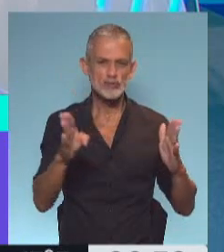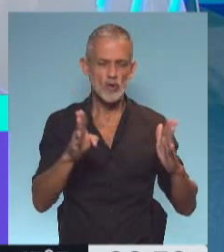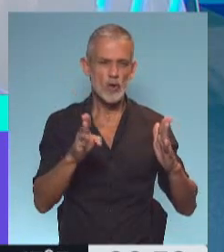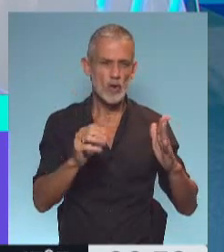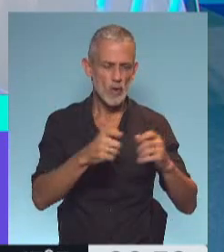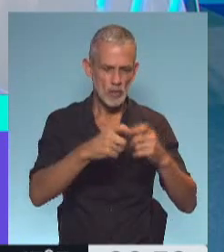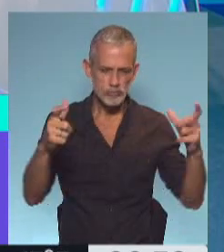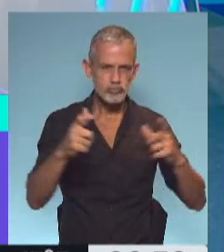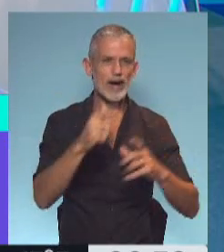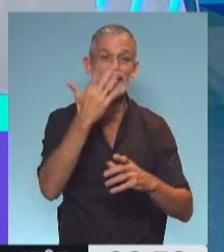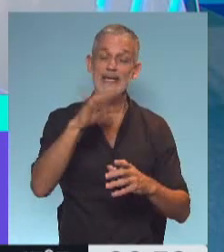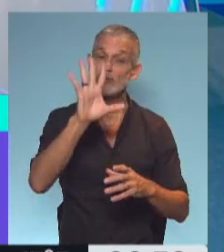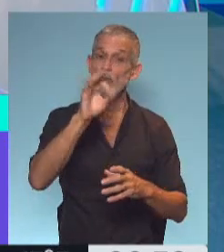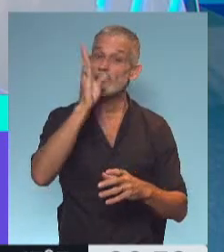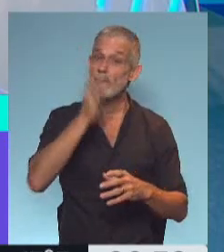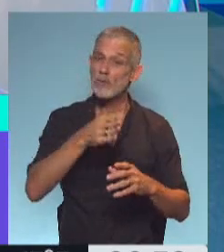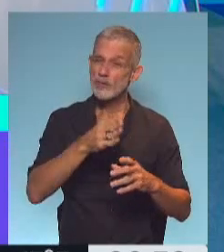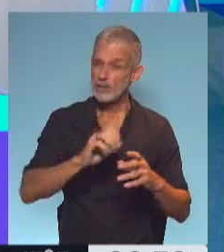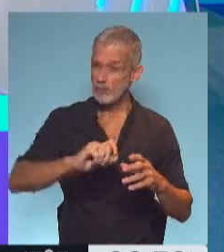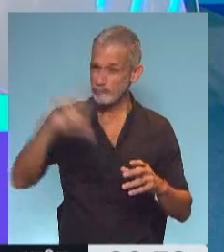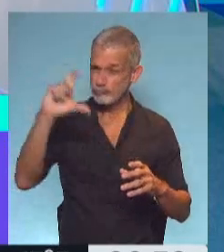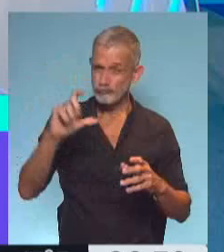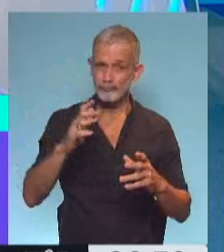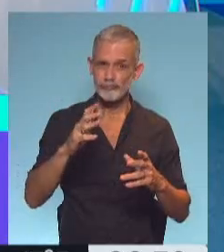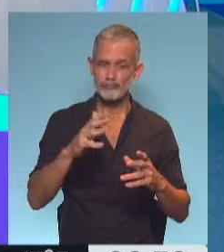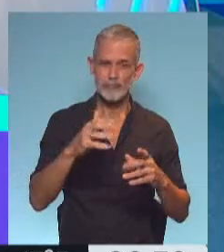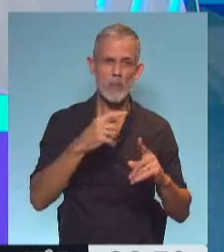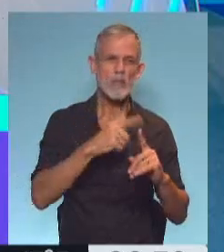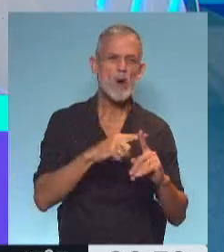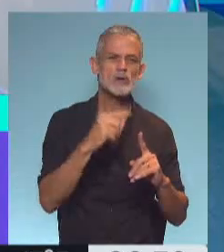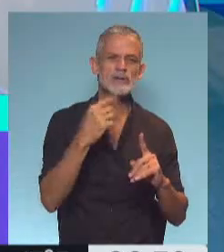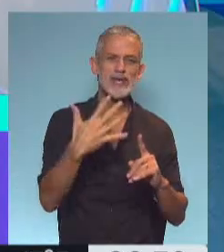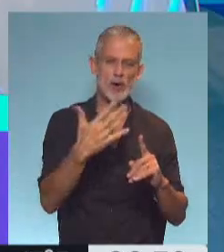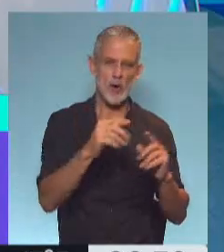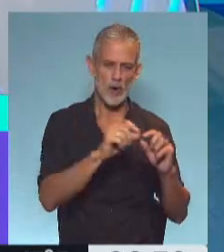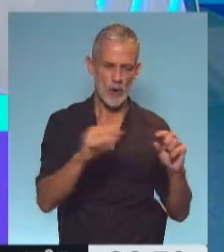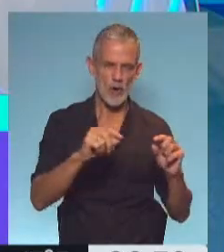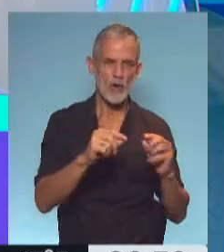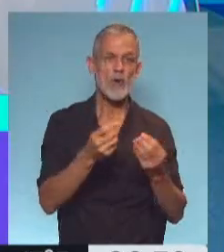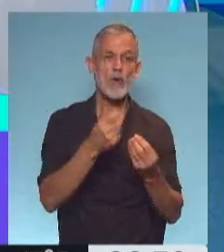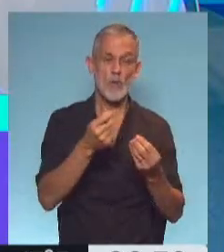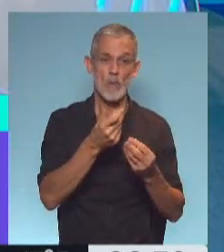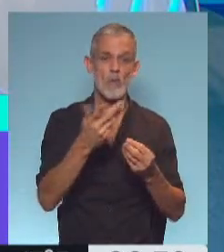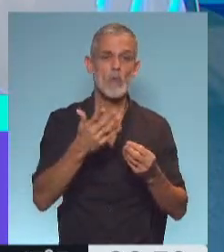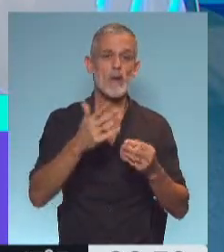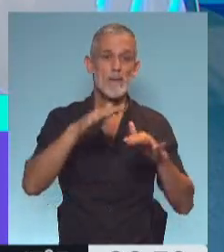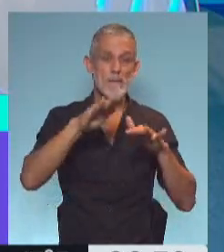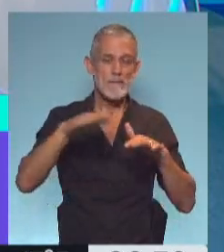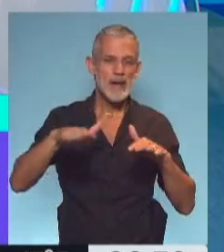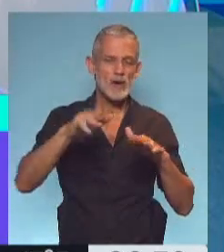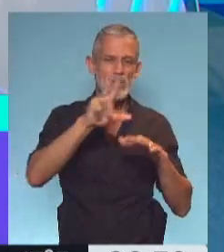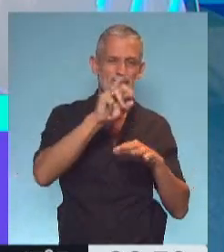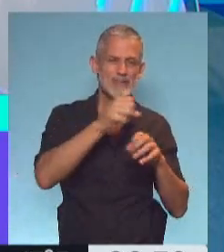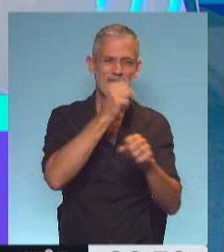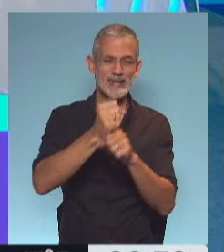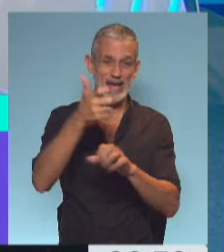promedio 550%, o sea, 5 veces y media, la incidencia en menores entre 30